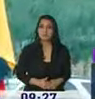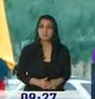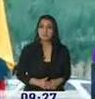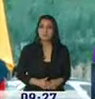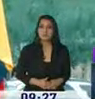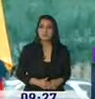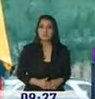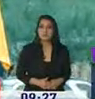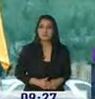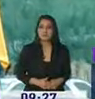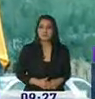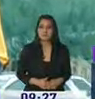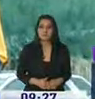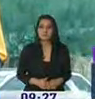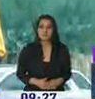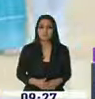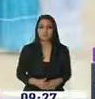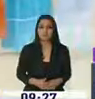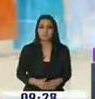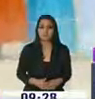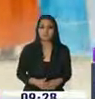infancia, a los hijos del maíz amarillo.